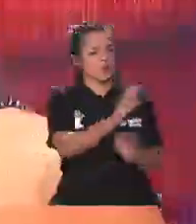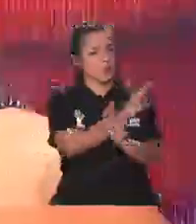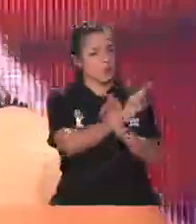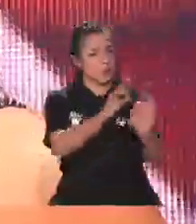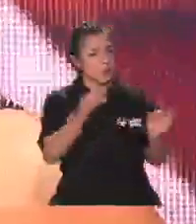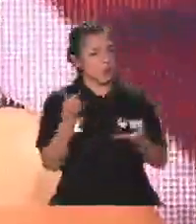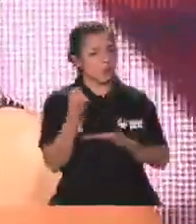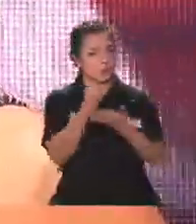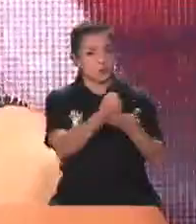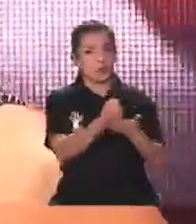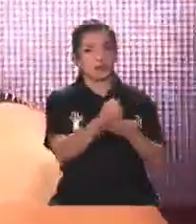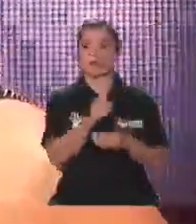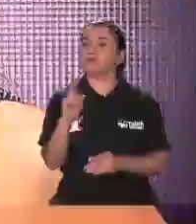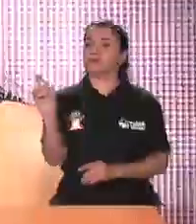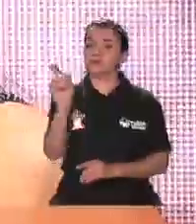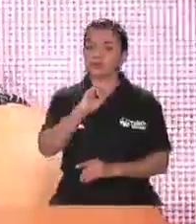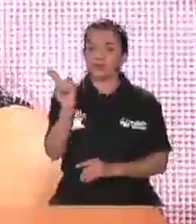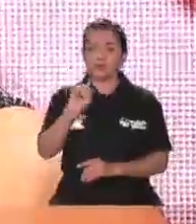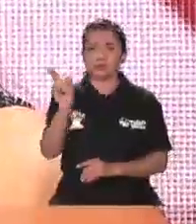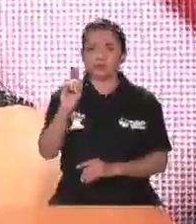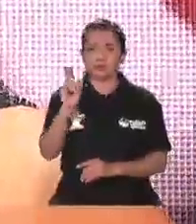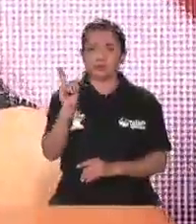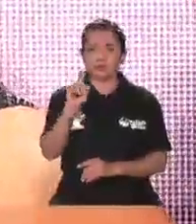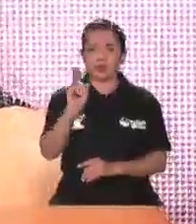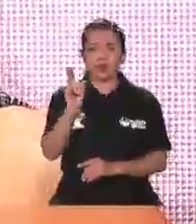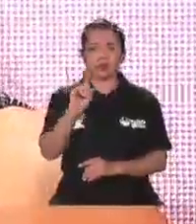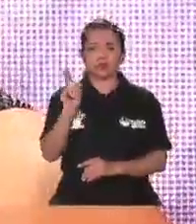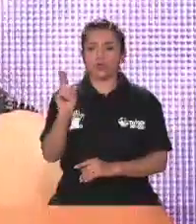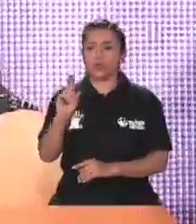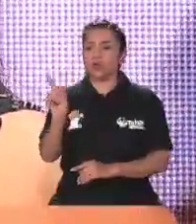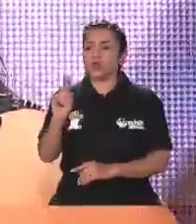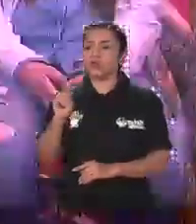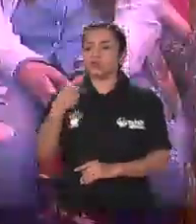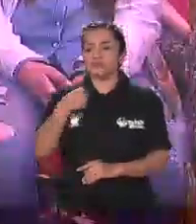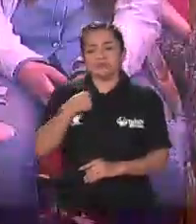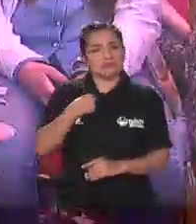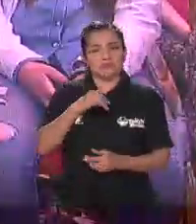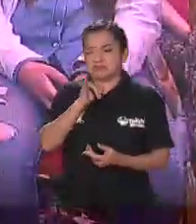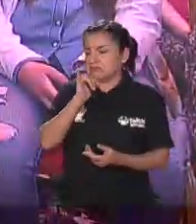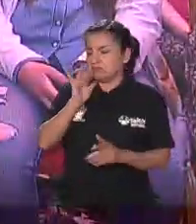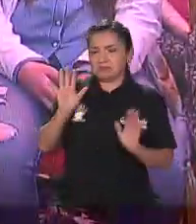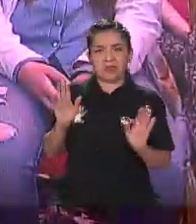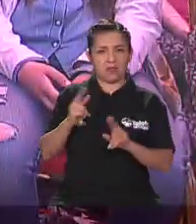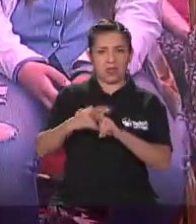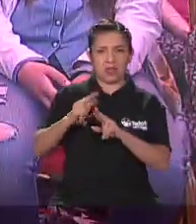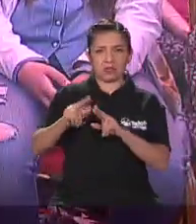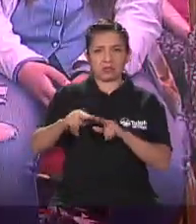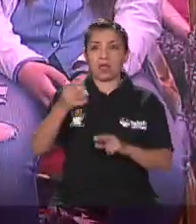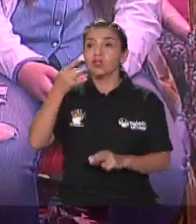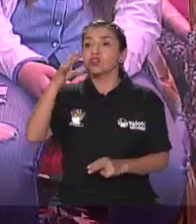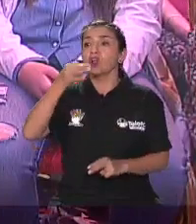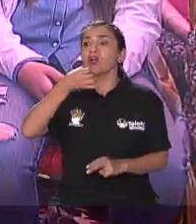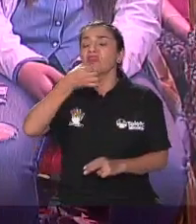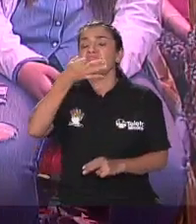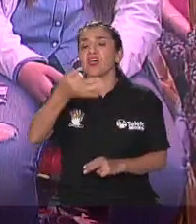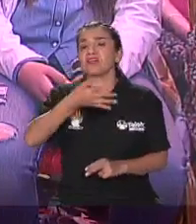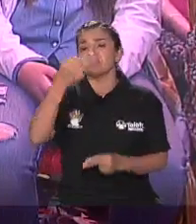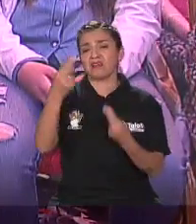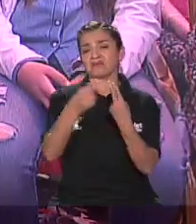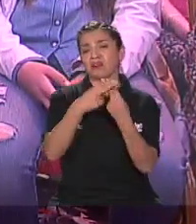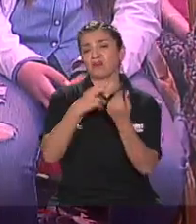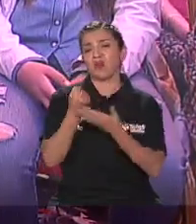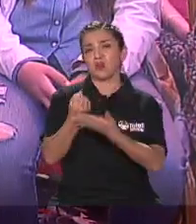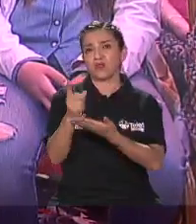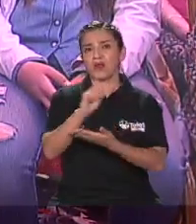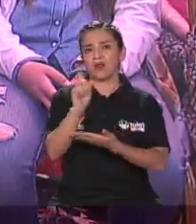No, o sea, ni siquiera me da el tiempo de saber lo que hacía la Teletón. Solo decía que no servía. Y me gustaría